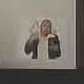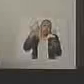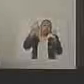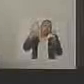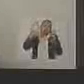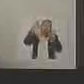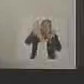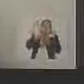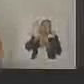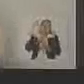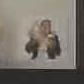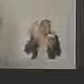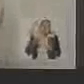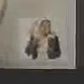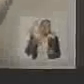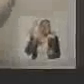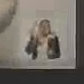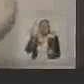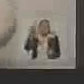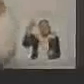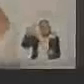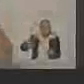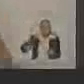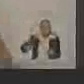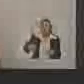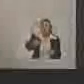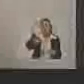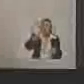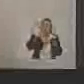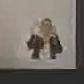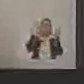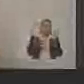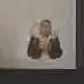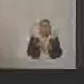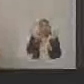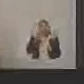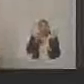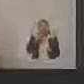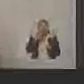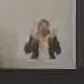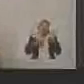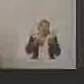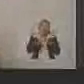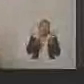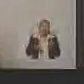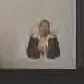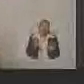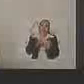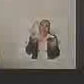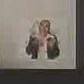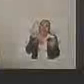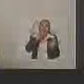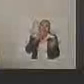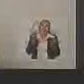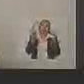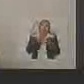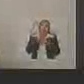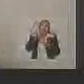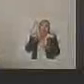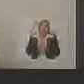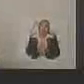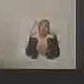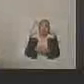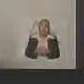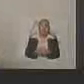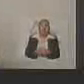ya inclusive sacar a sus perros o a sus hijos a ese parque. Entonces, para que hablemos de desarrollo social, tenemos